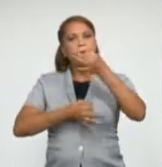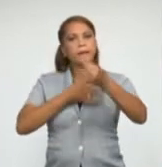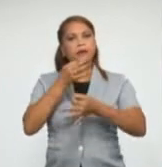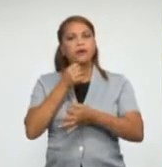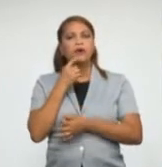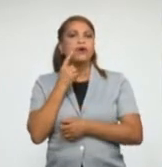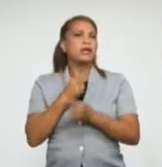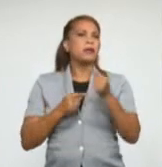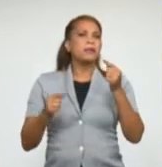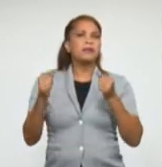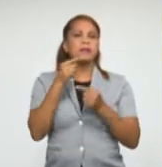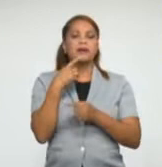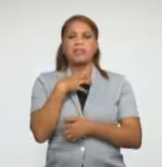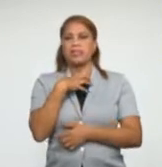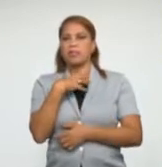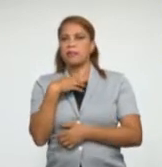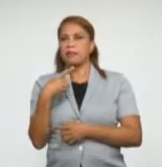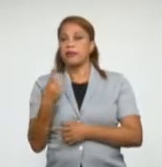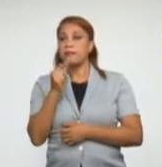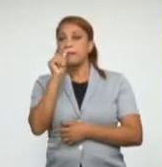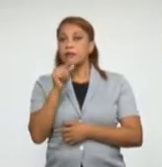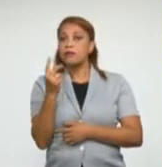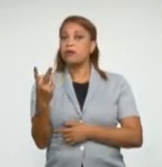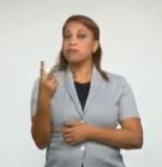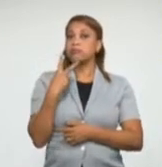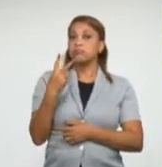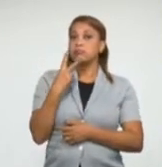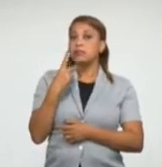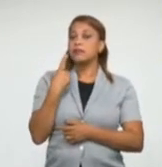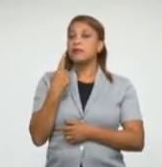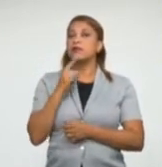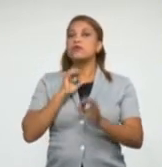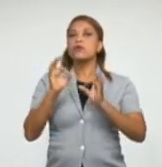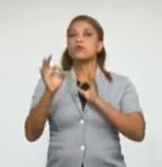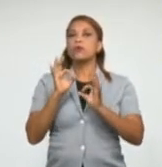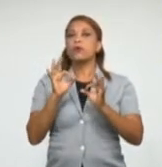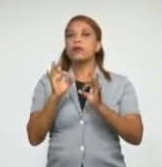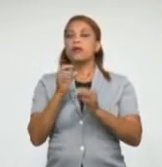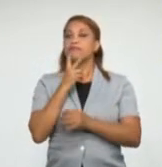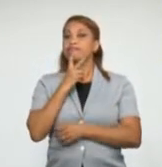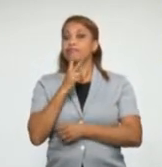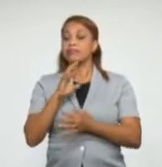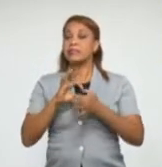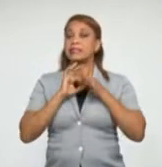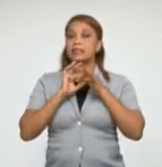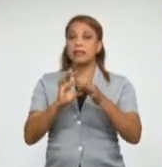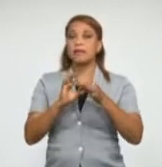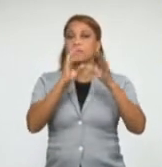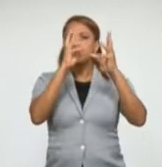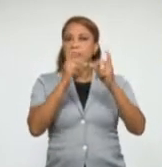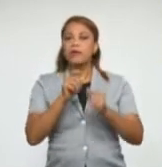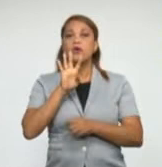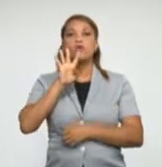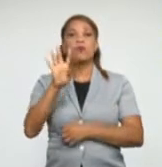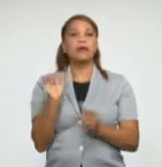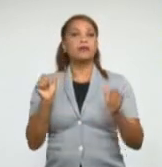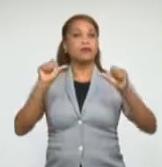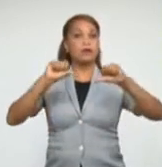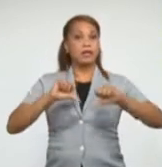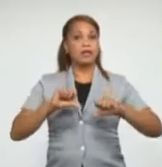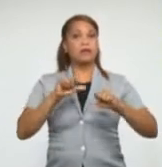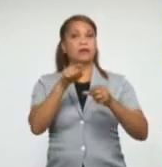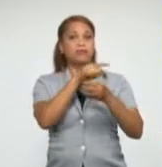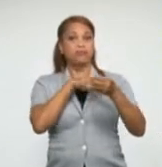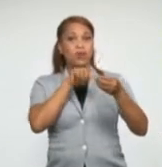los pacientes que estaban asistiéndose en cuidados intensivos, con la cifra de 4 críticos, uno de ellos